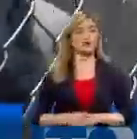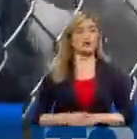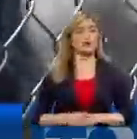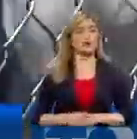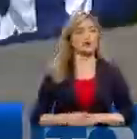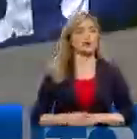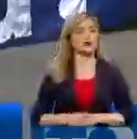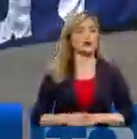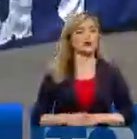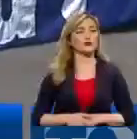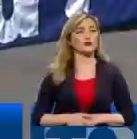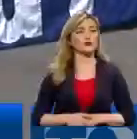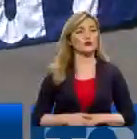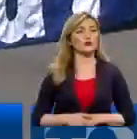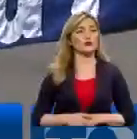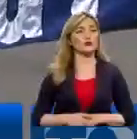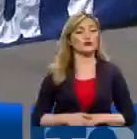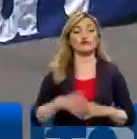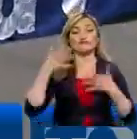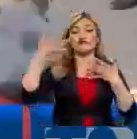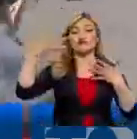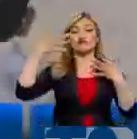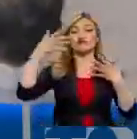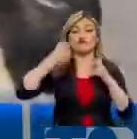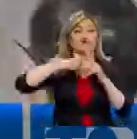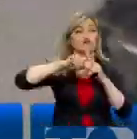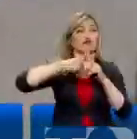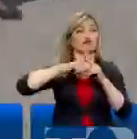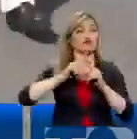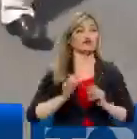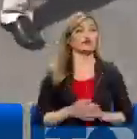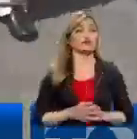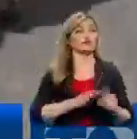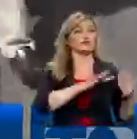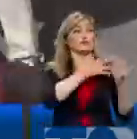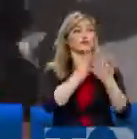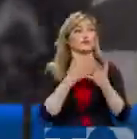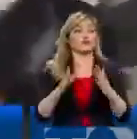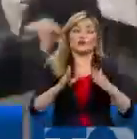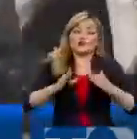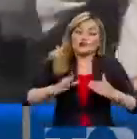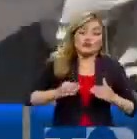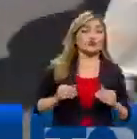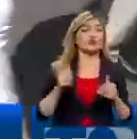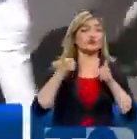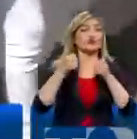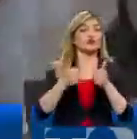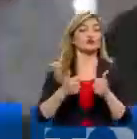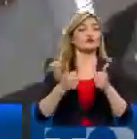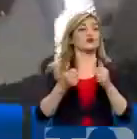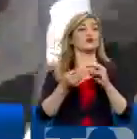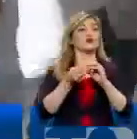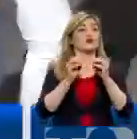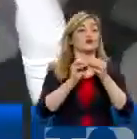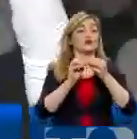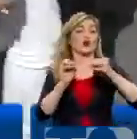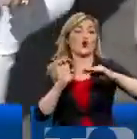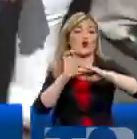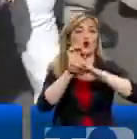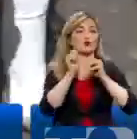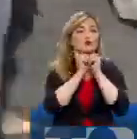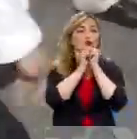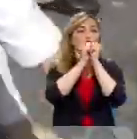Y el ambiente electoral se prendió en el país. Aunque solo llegaron a aceptar su candidatura por el Movimiento Ecuatoriano